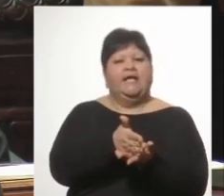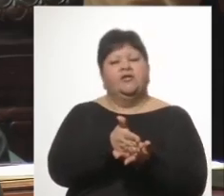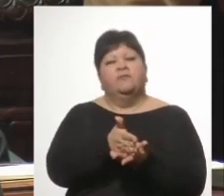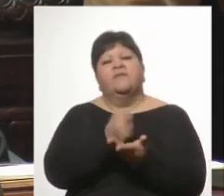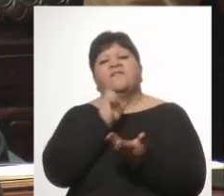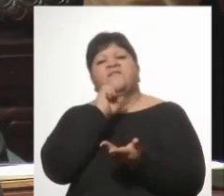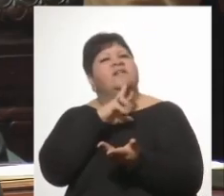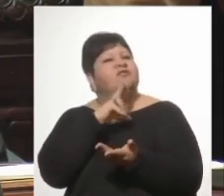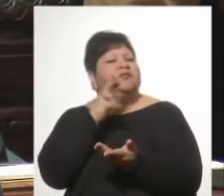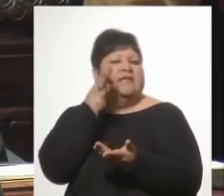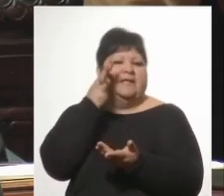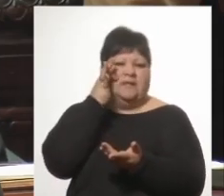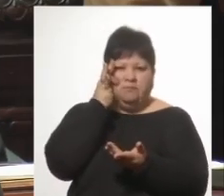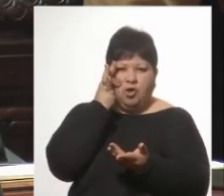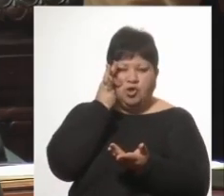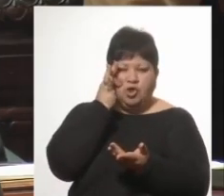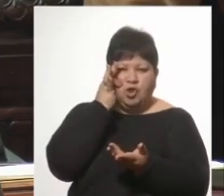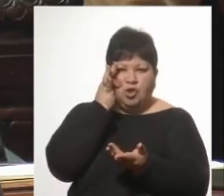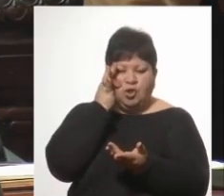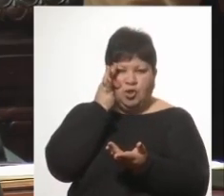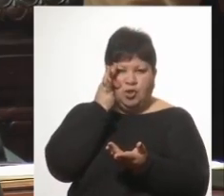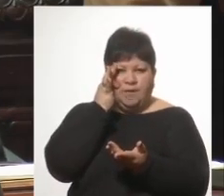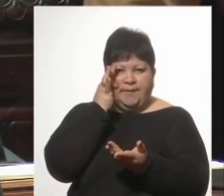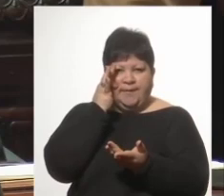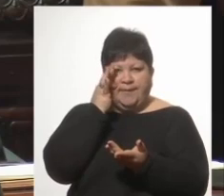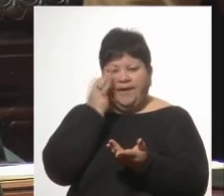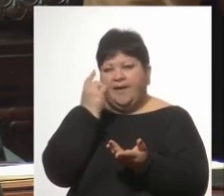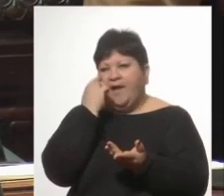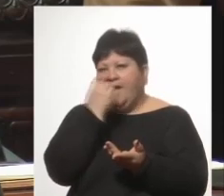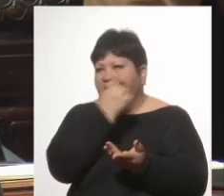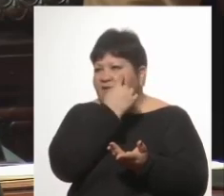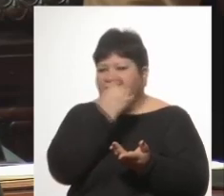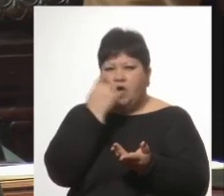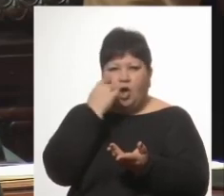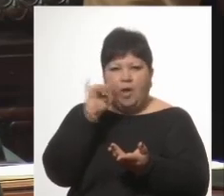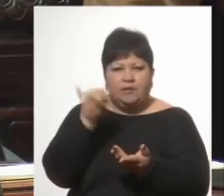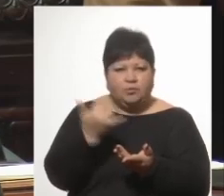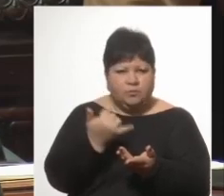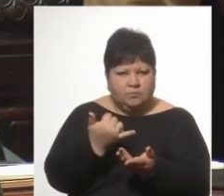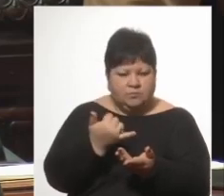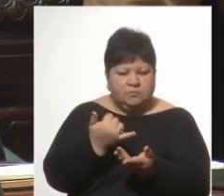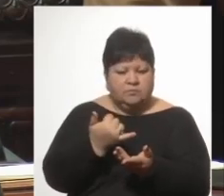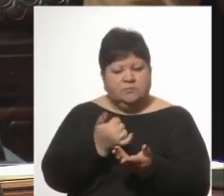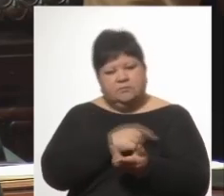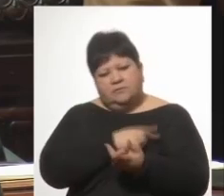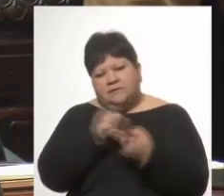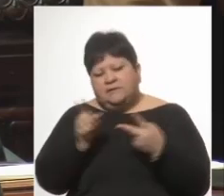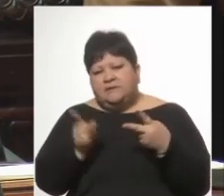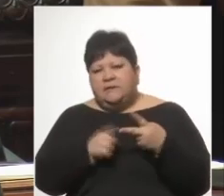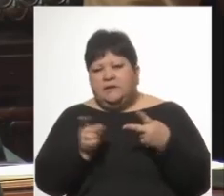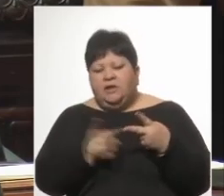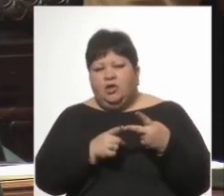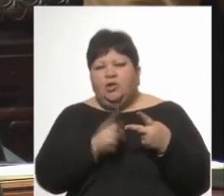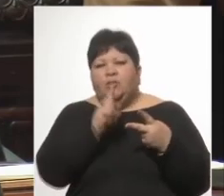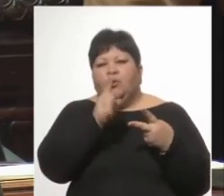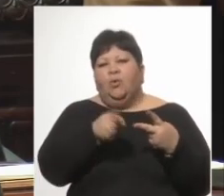falso testimonio que hablaba de sus ojos azules. Estaba el caso del coronel